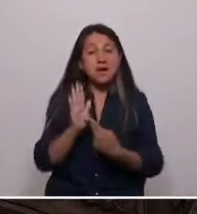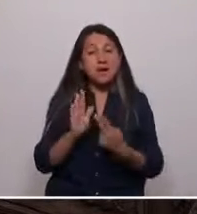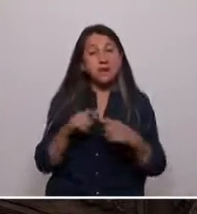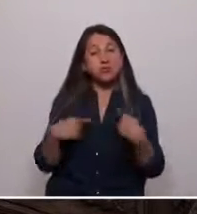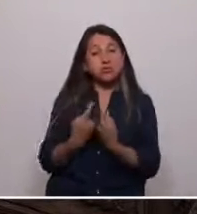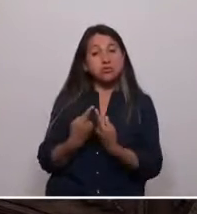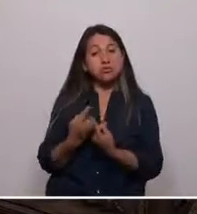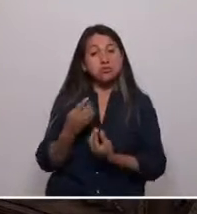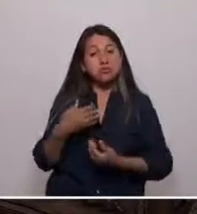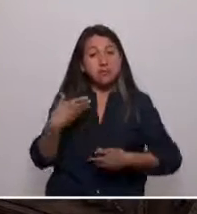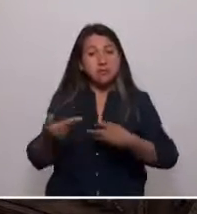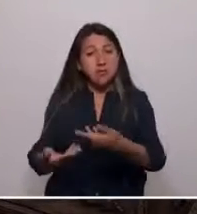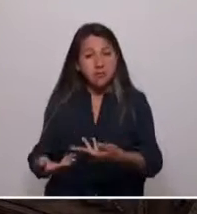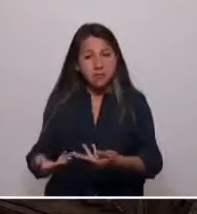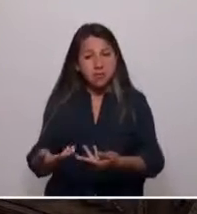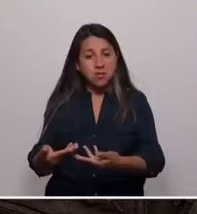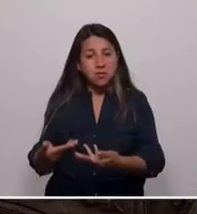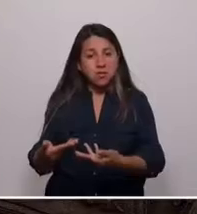dadas